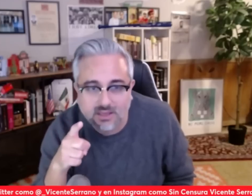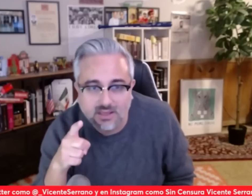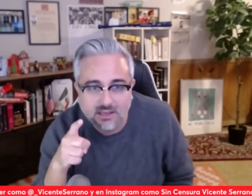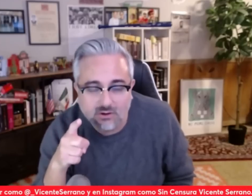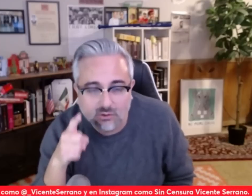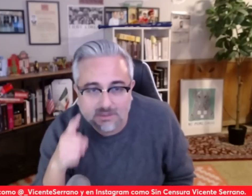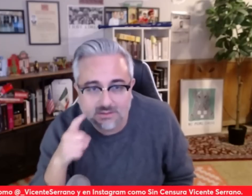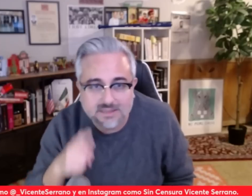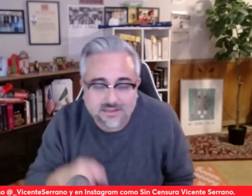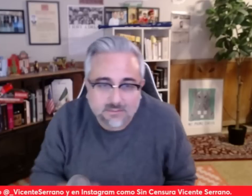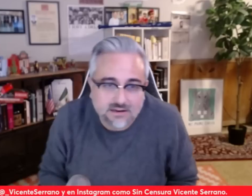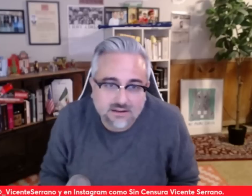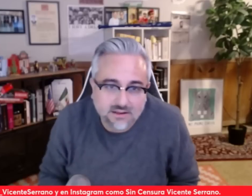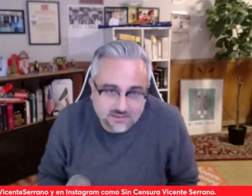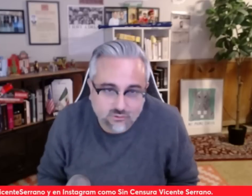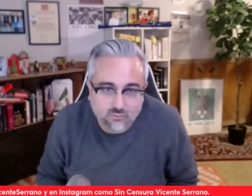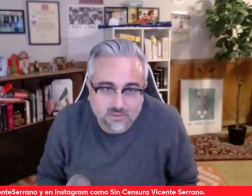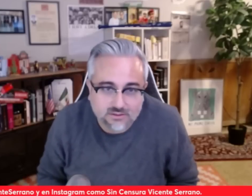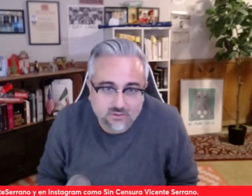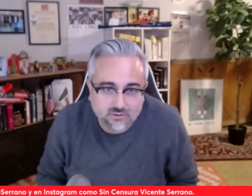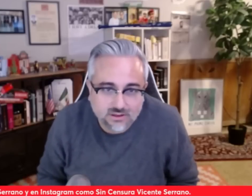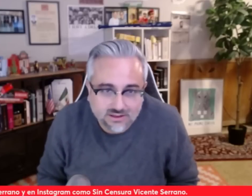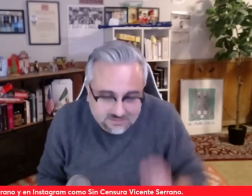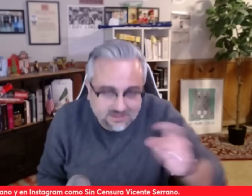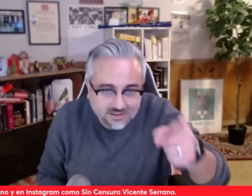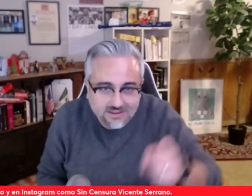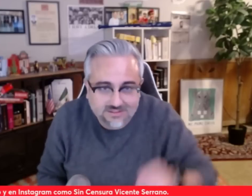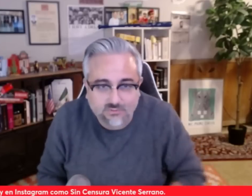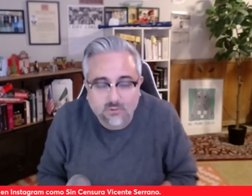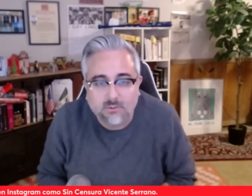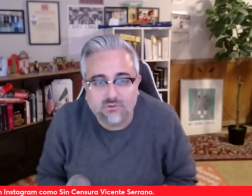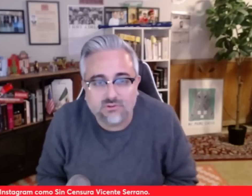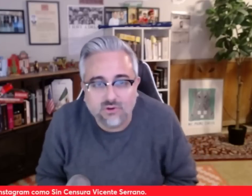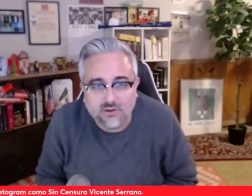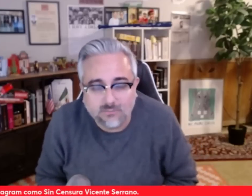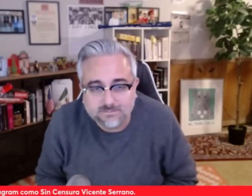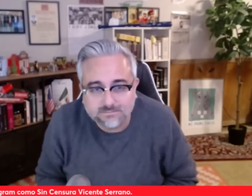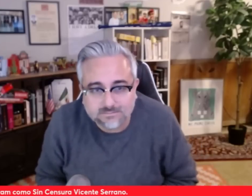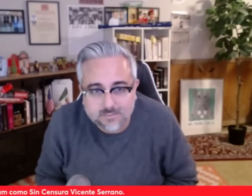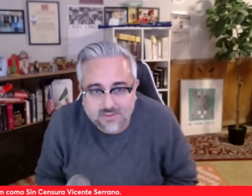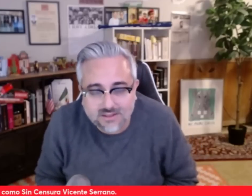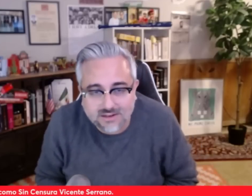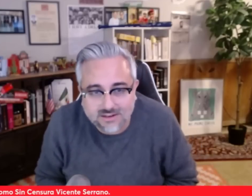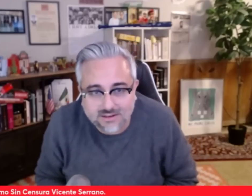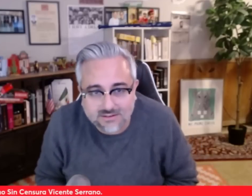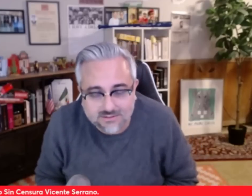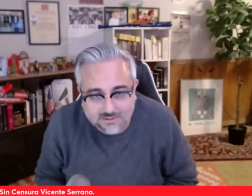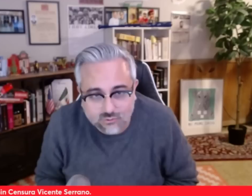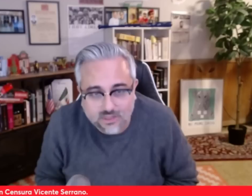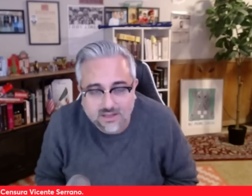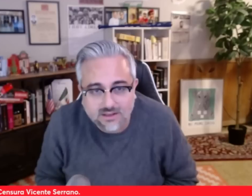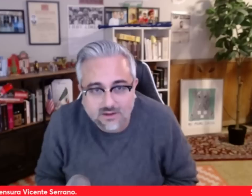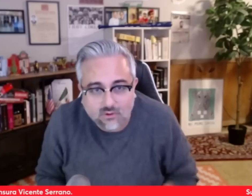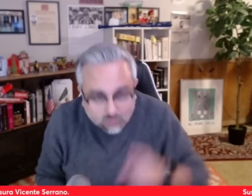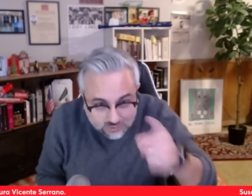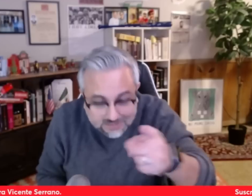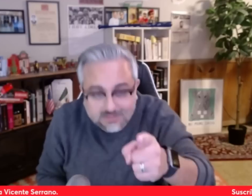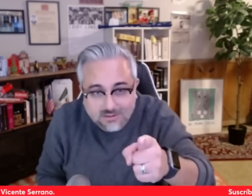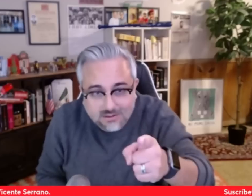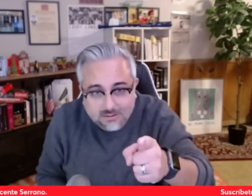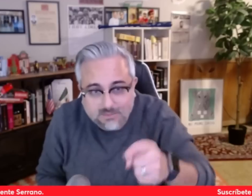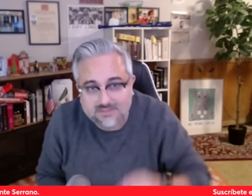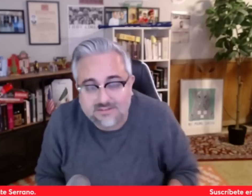nos ve en los más de 20,000 en estos momentos. Ese fue el momento histórico en el que Sin Censura, con